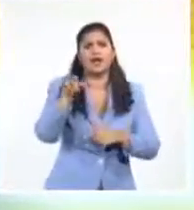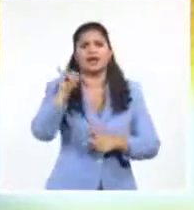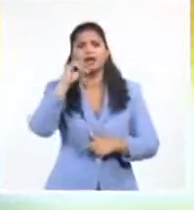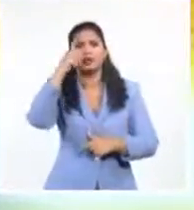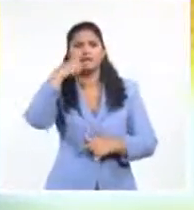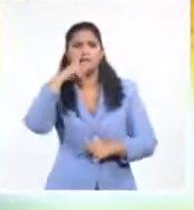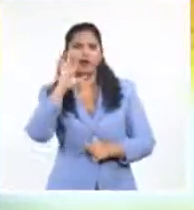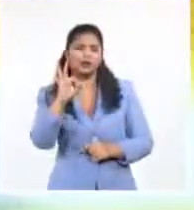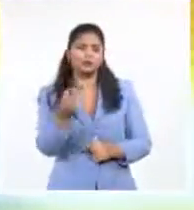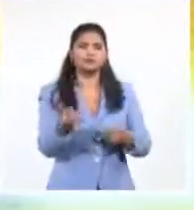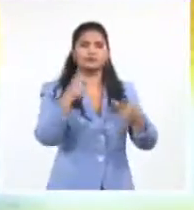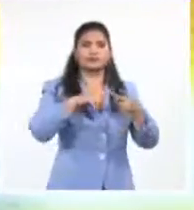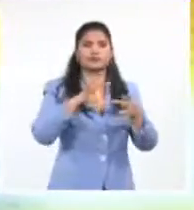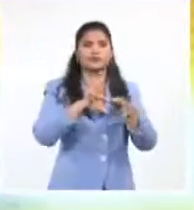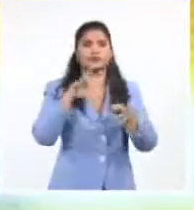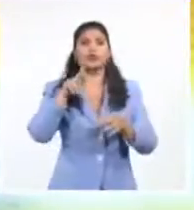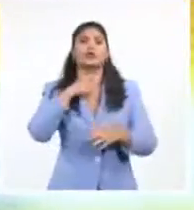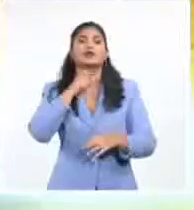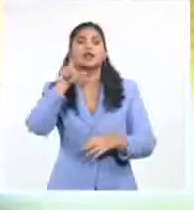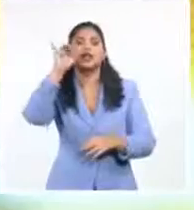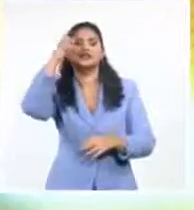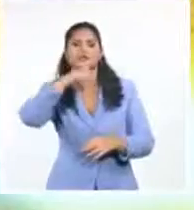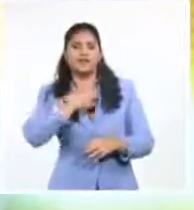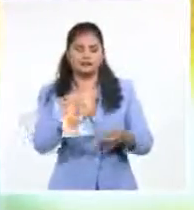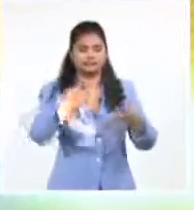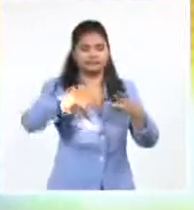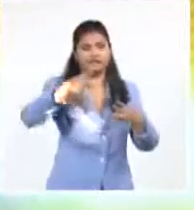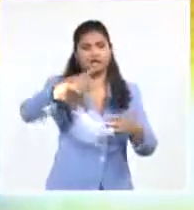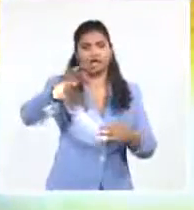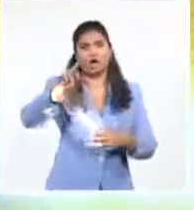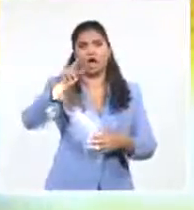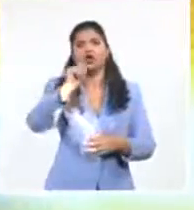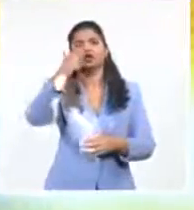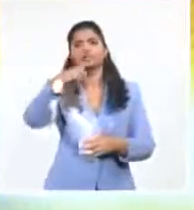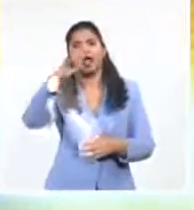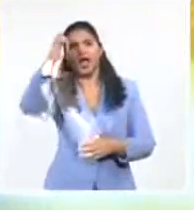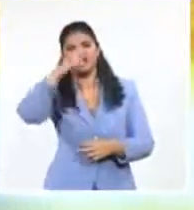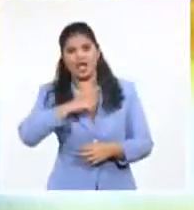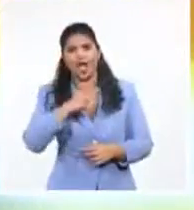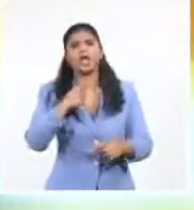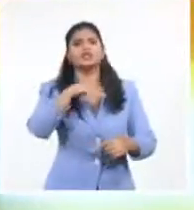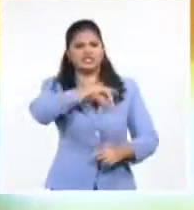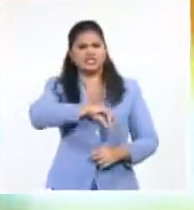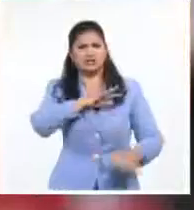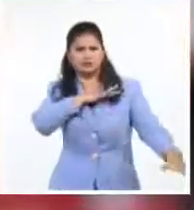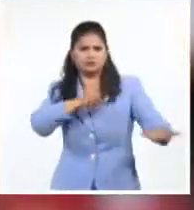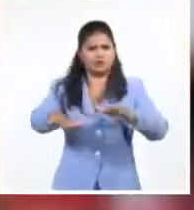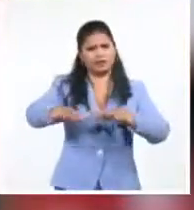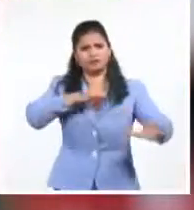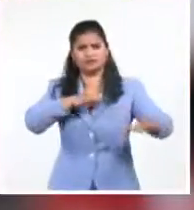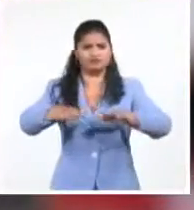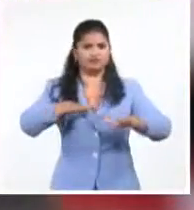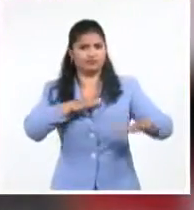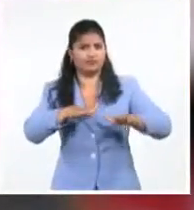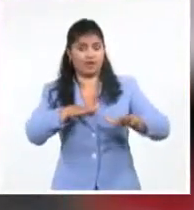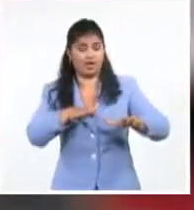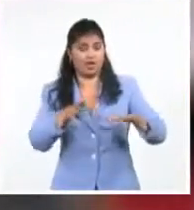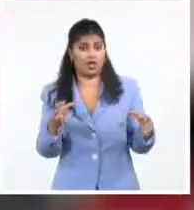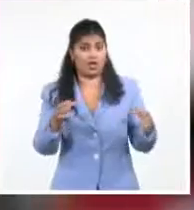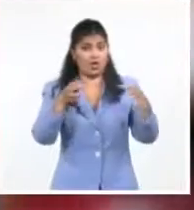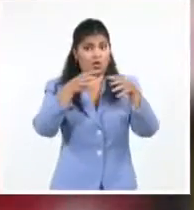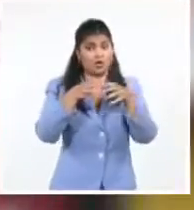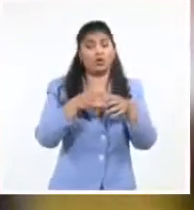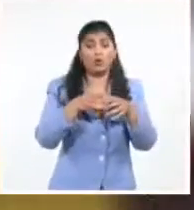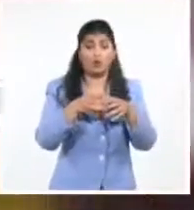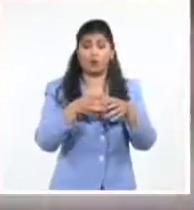Jordania. Incluso los sismógrafos de Dinamarca y Groenlandia registraron el temblor por varios minutos. Definitivamente un movimiento telúrico